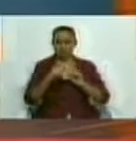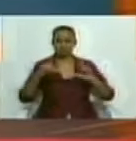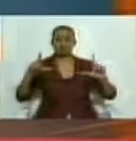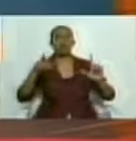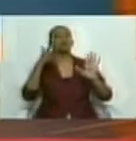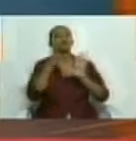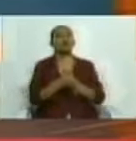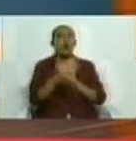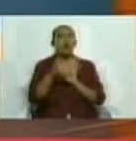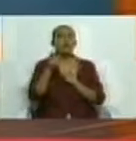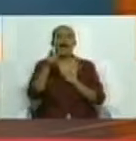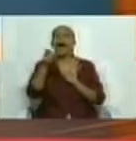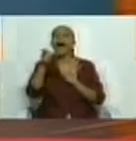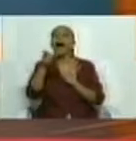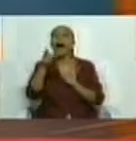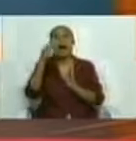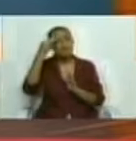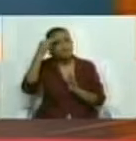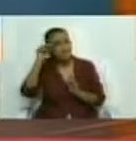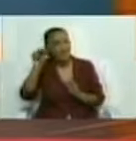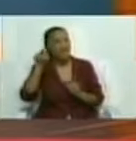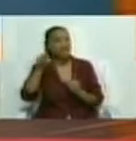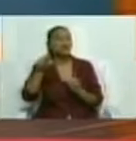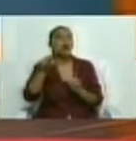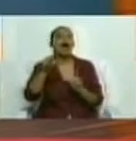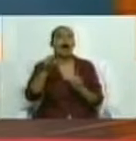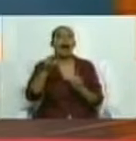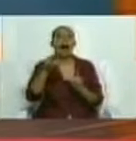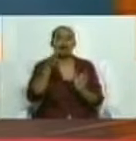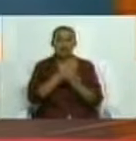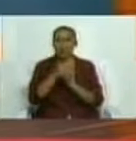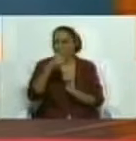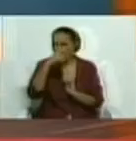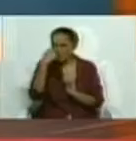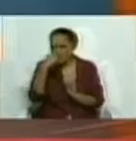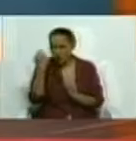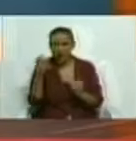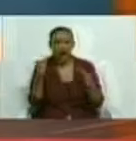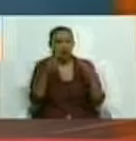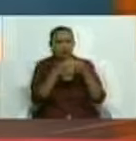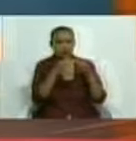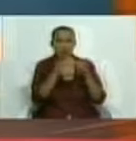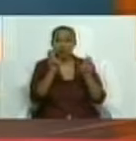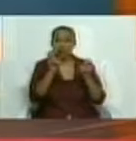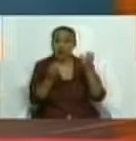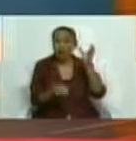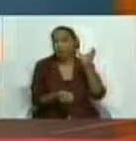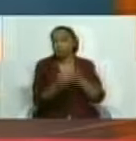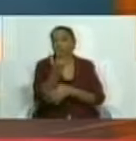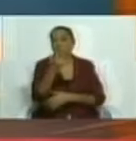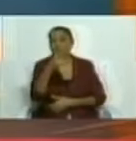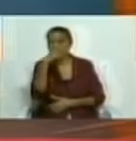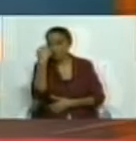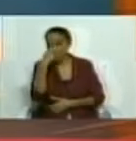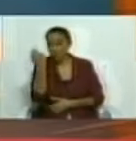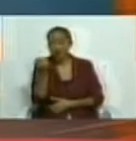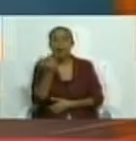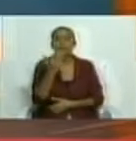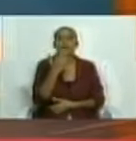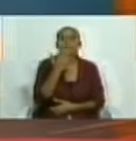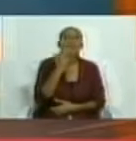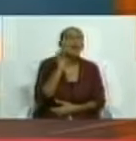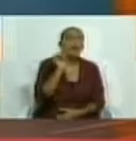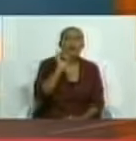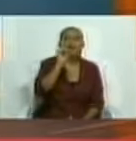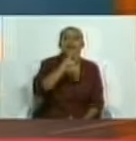el cartel de Jalisco Nueva Generación ambos de México se estima que el cartel de Sinaloa tiene presencia Esto